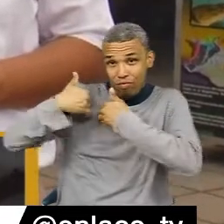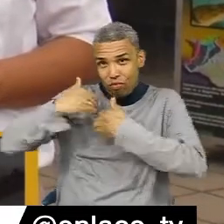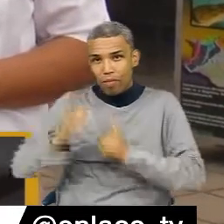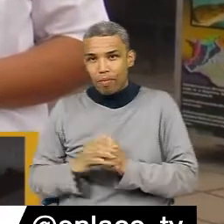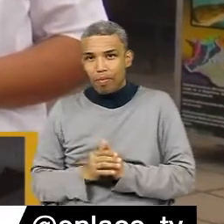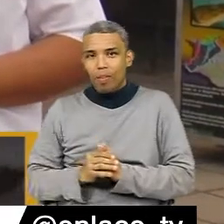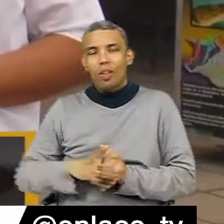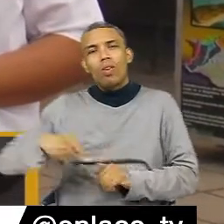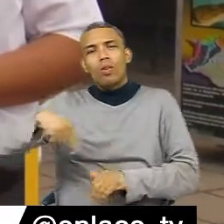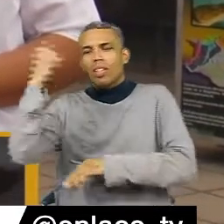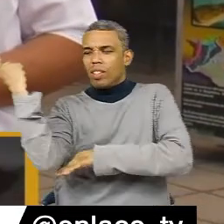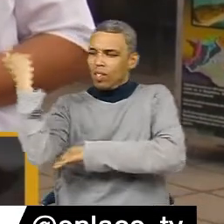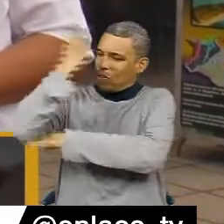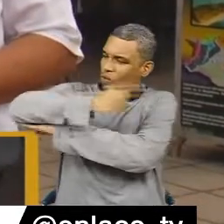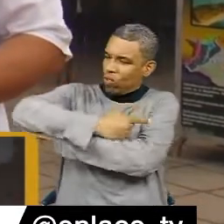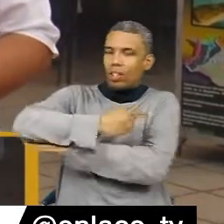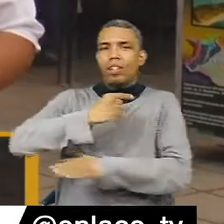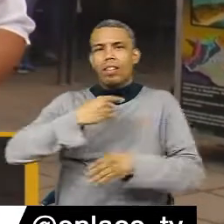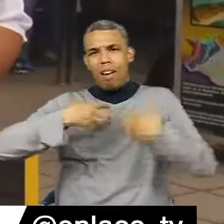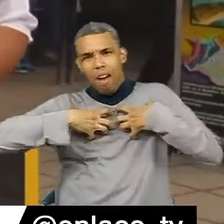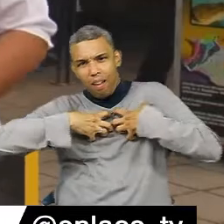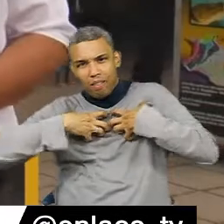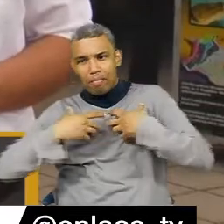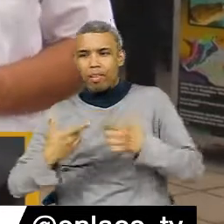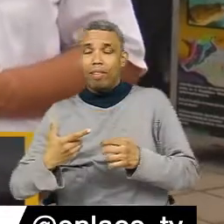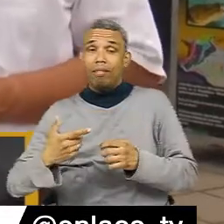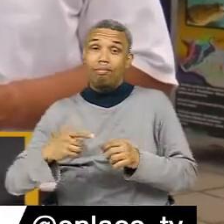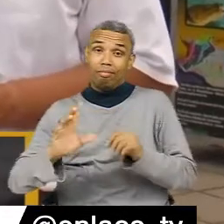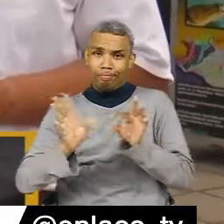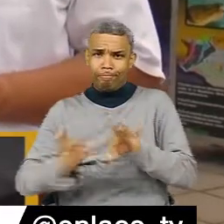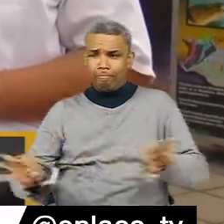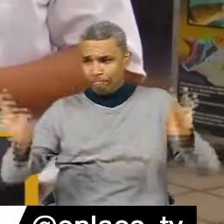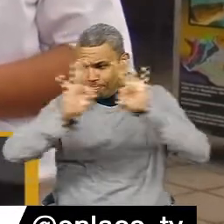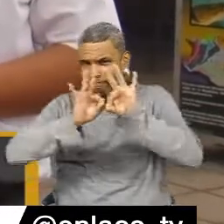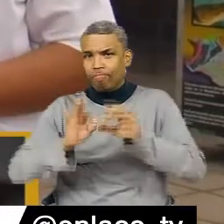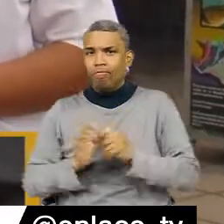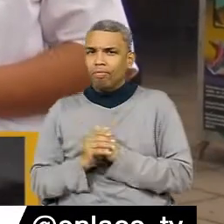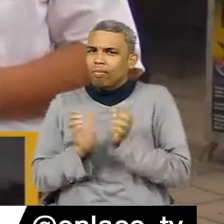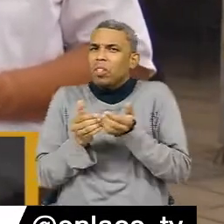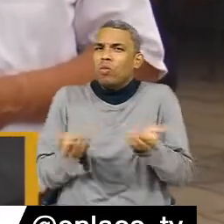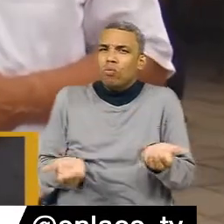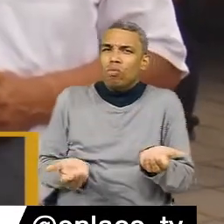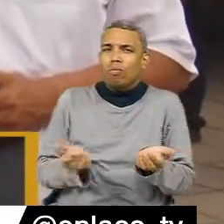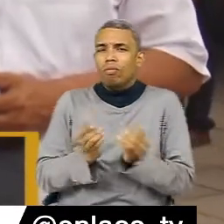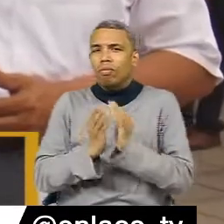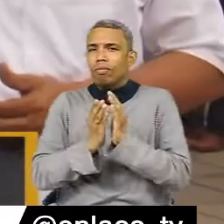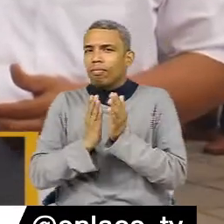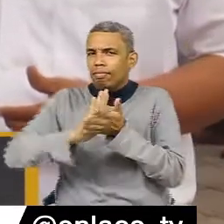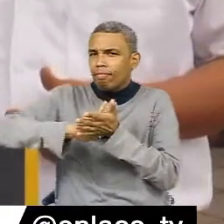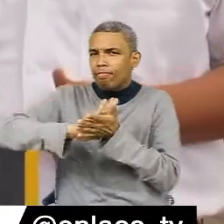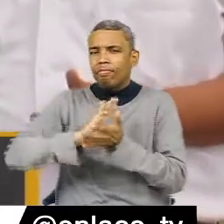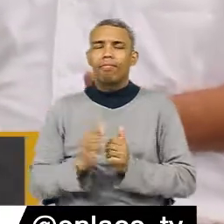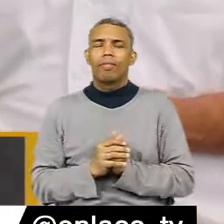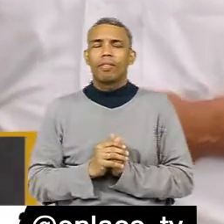bastante importante. Díganos, señor intendente, ¿cómo avanza esta jornada? Sí, muy buenos